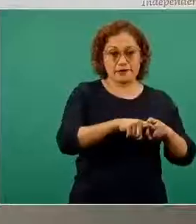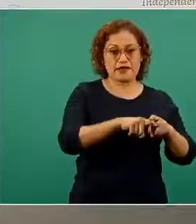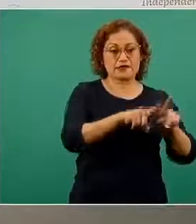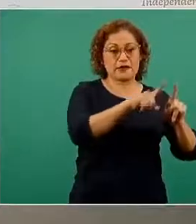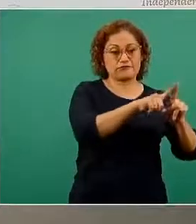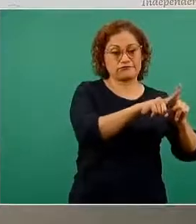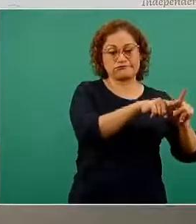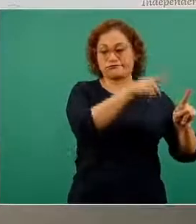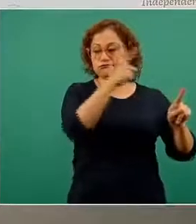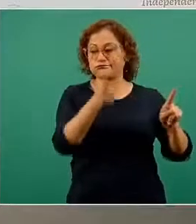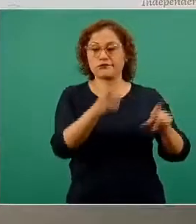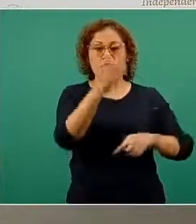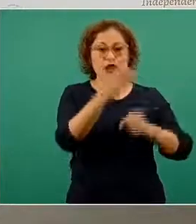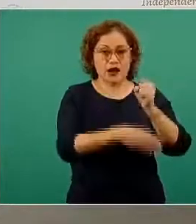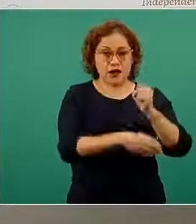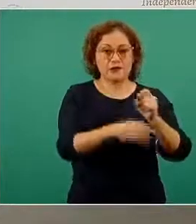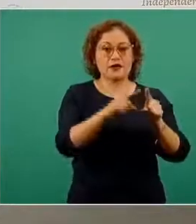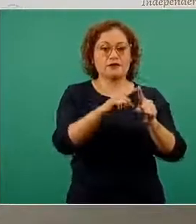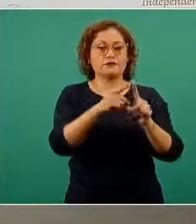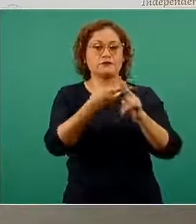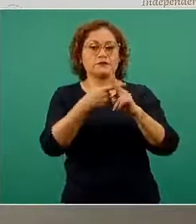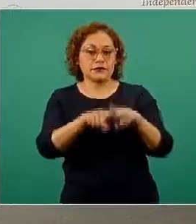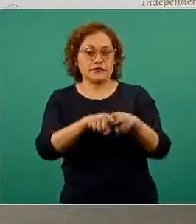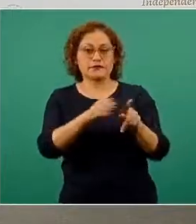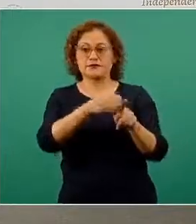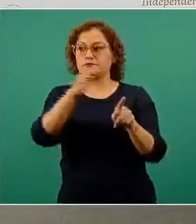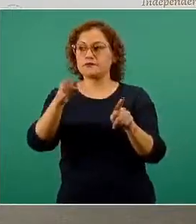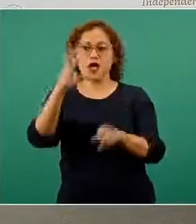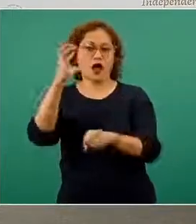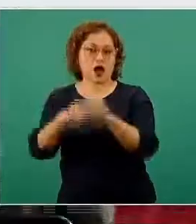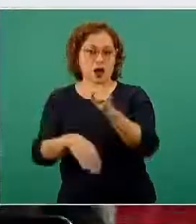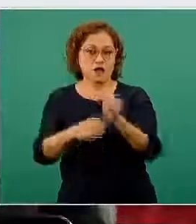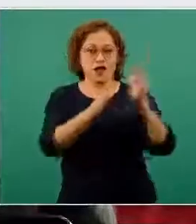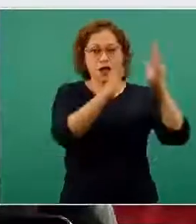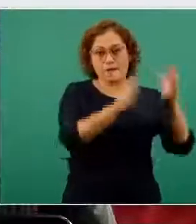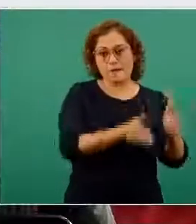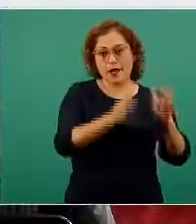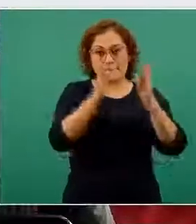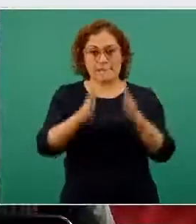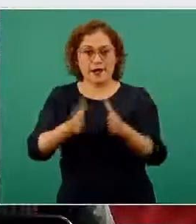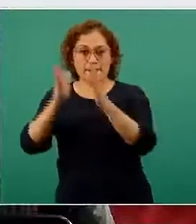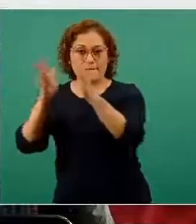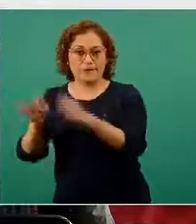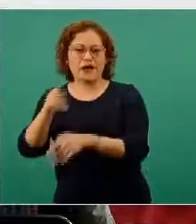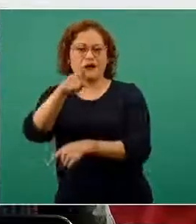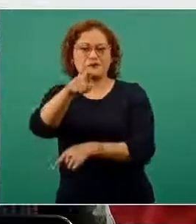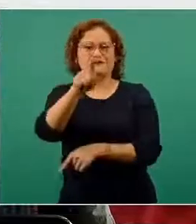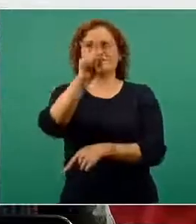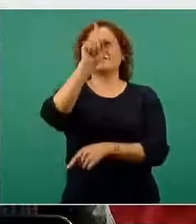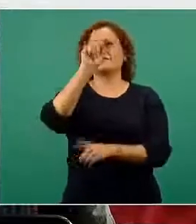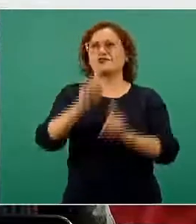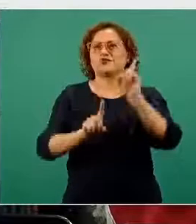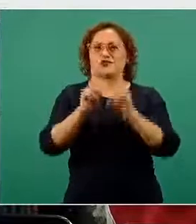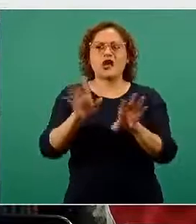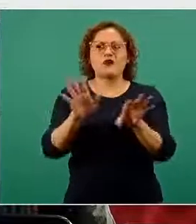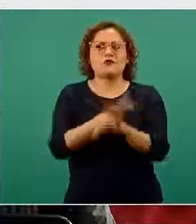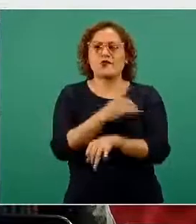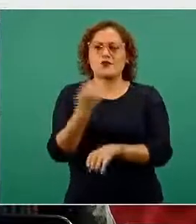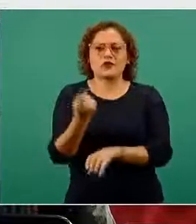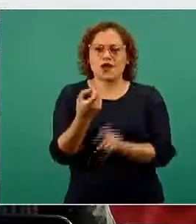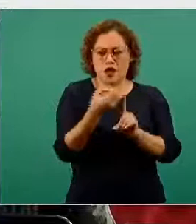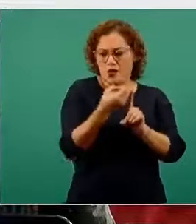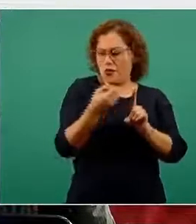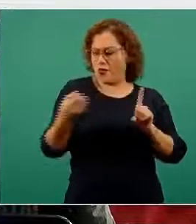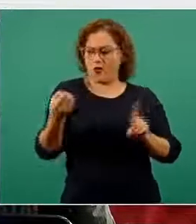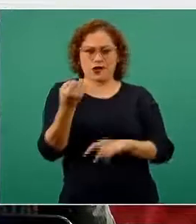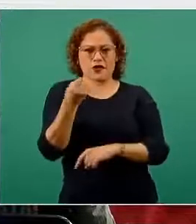inicio, el 5, el 28, el 12, etcétera. ¿Por qué en este orden? Y esto es importante para que los gobiernos de